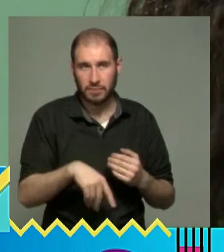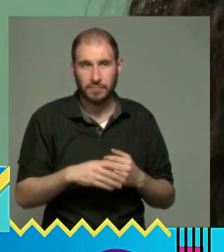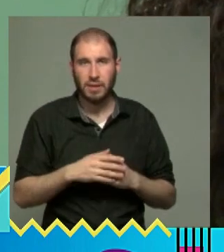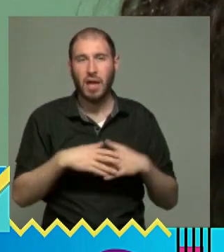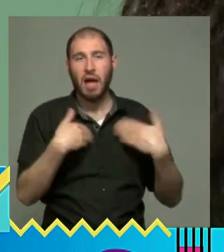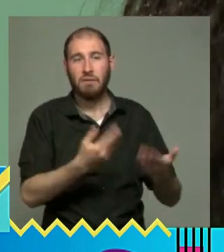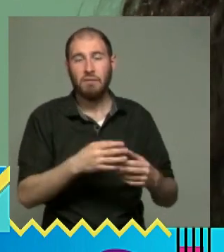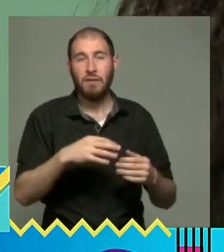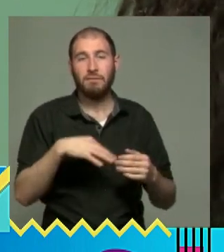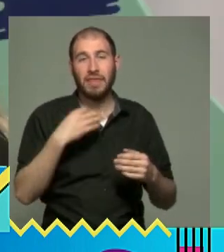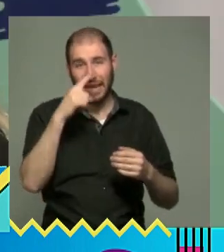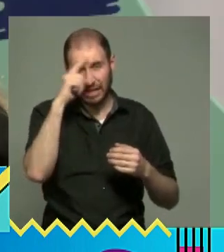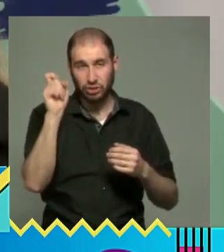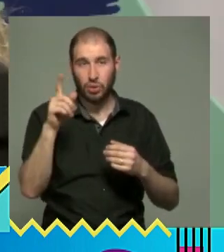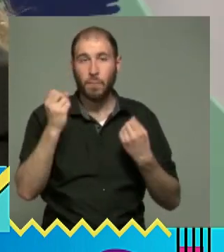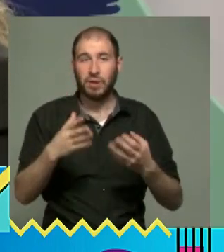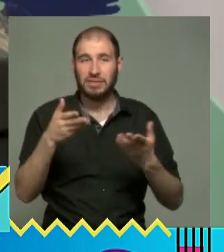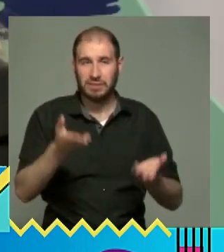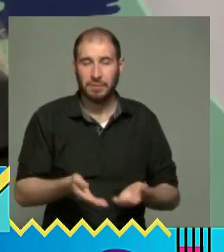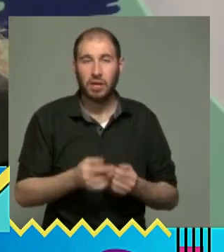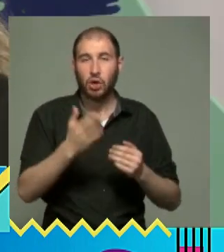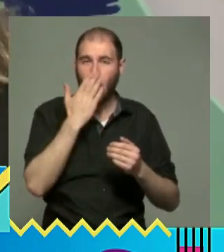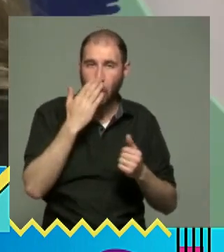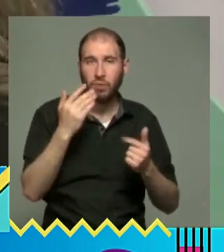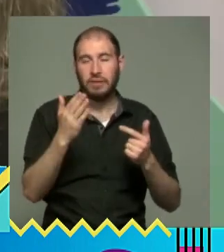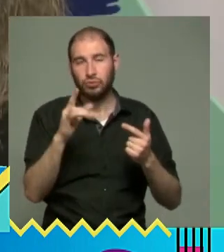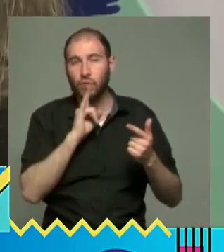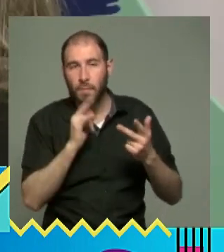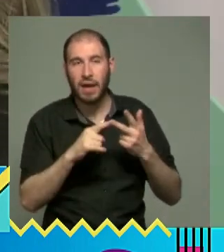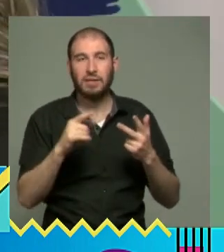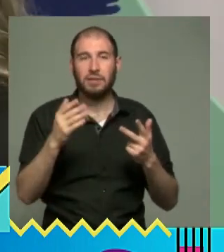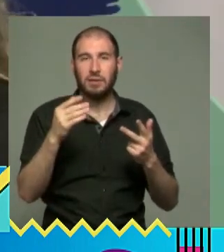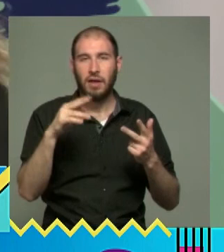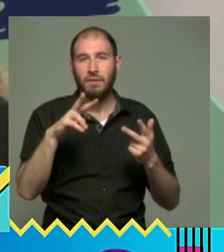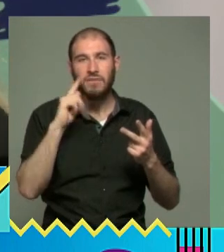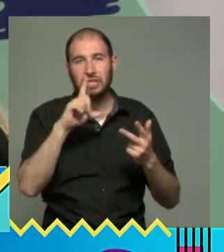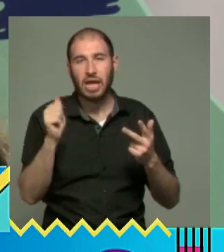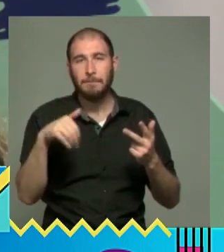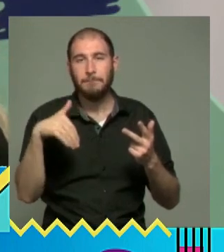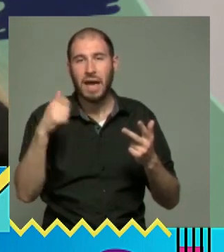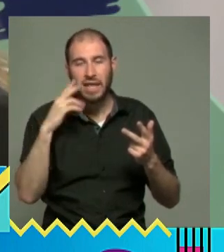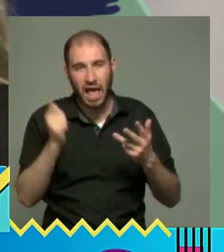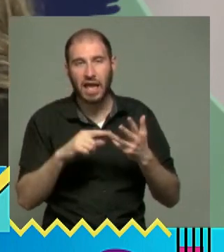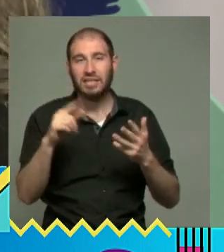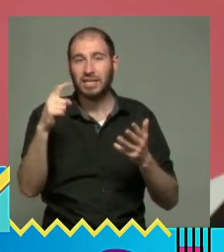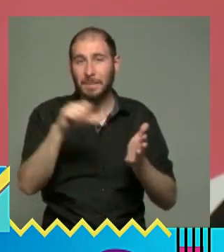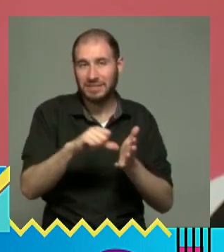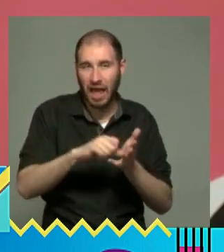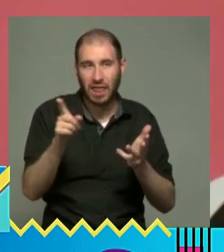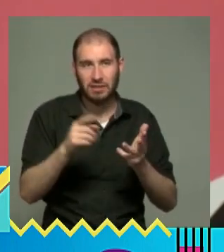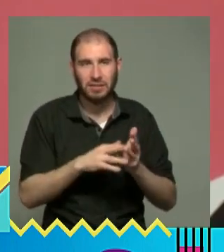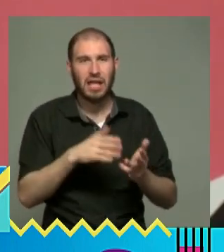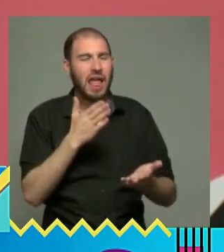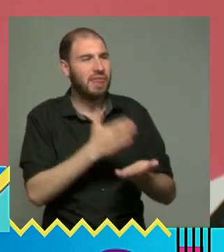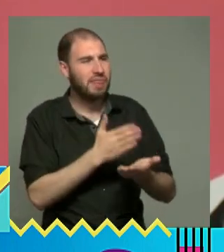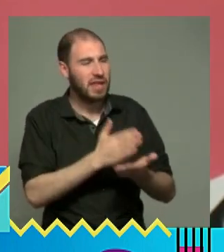una mayoría provida en la Nación, porque también se juntó Córdoba, Tucumán, Villa María, Capital Federal, La Plata. Los